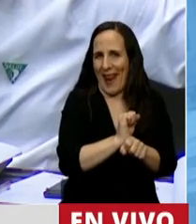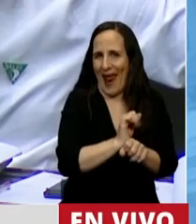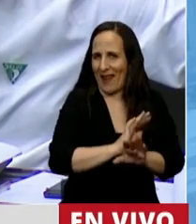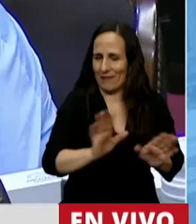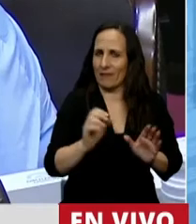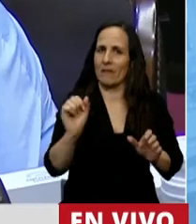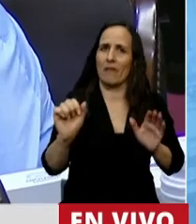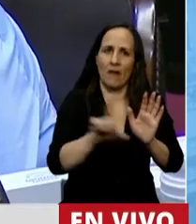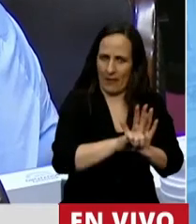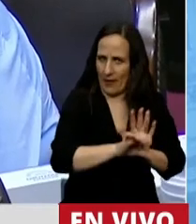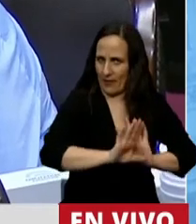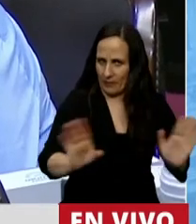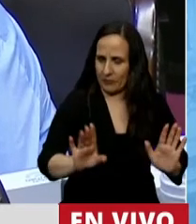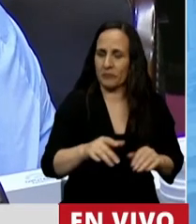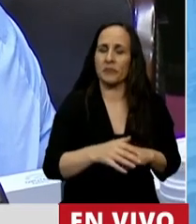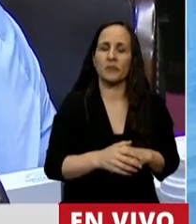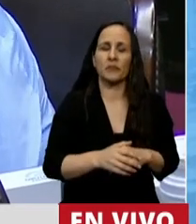ley. Y yo